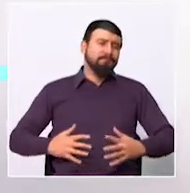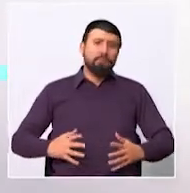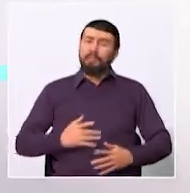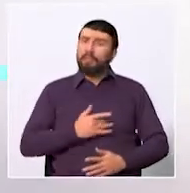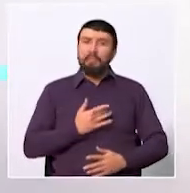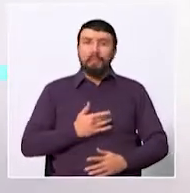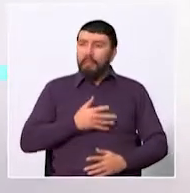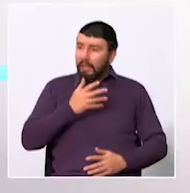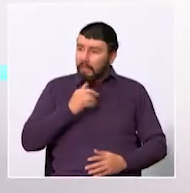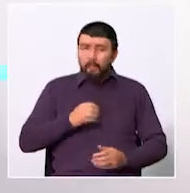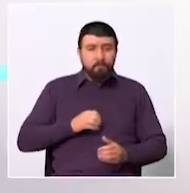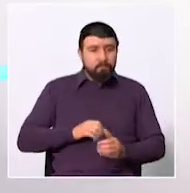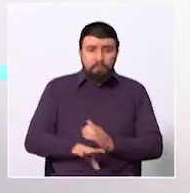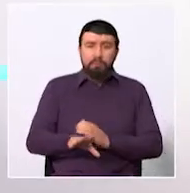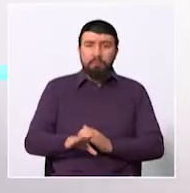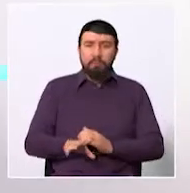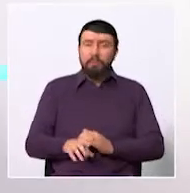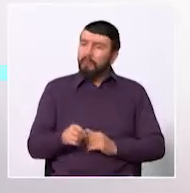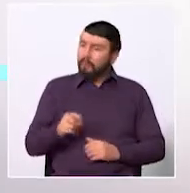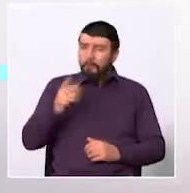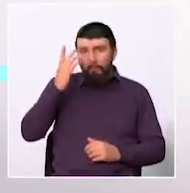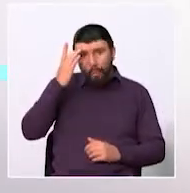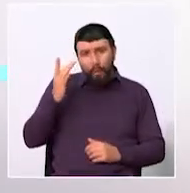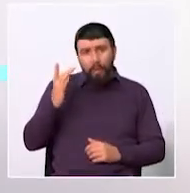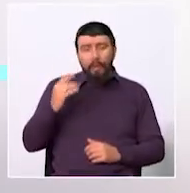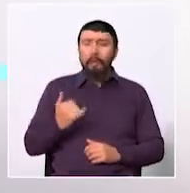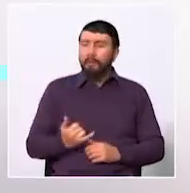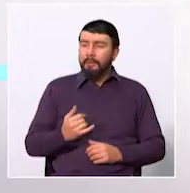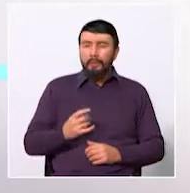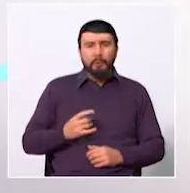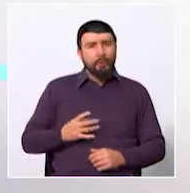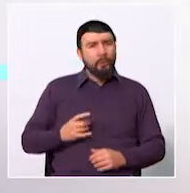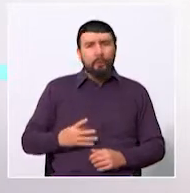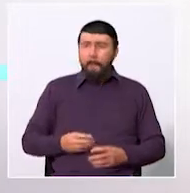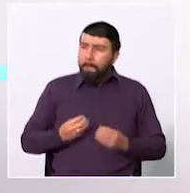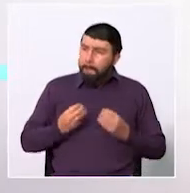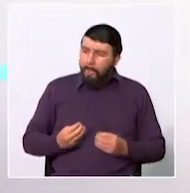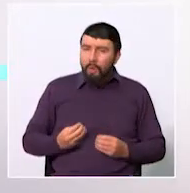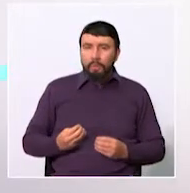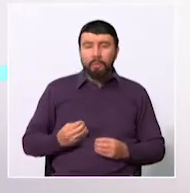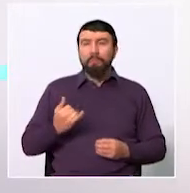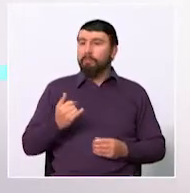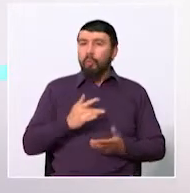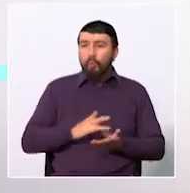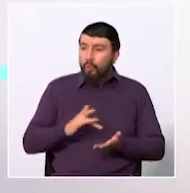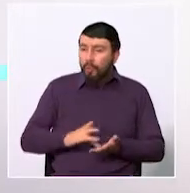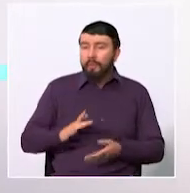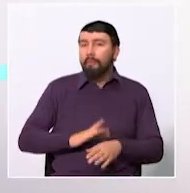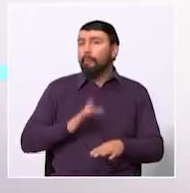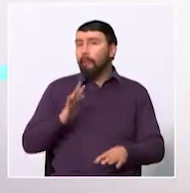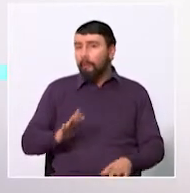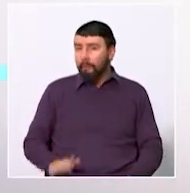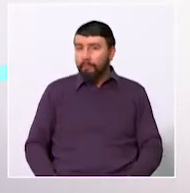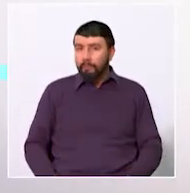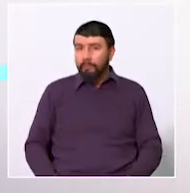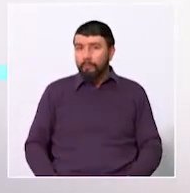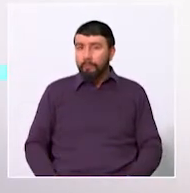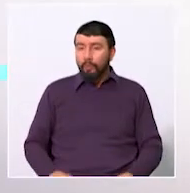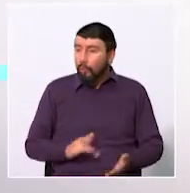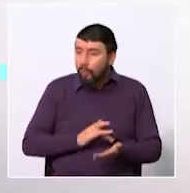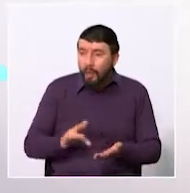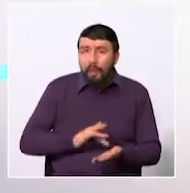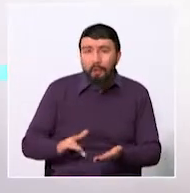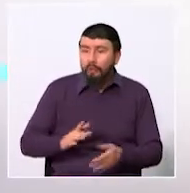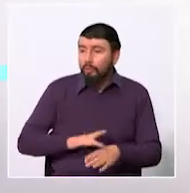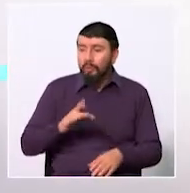y esto es el el dolor más impresionante esa persona y es una urgencia entonces una urgencia porque si el paciente